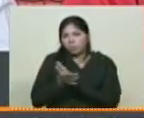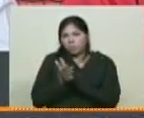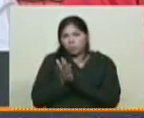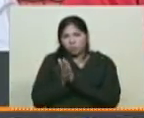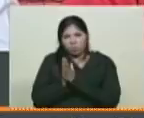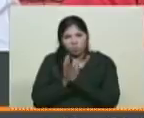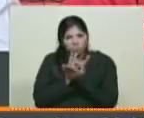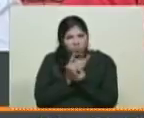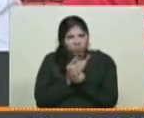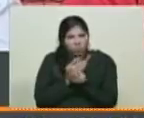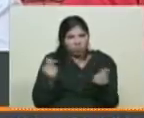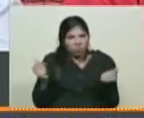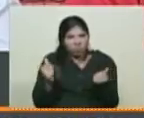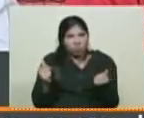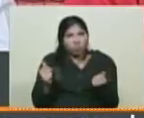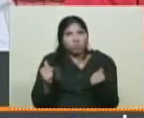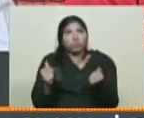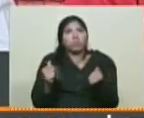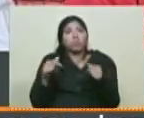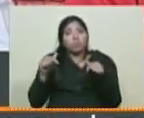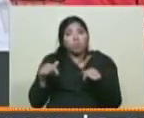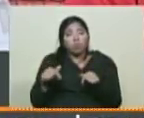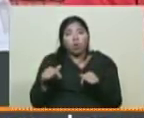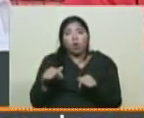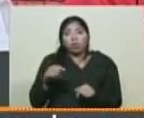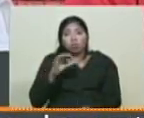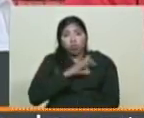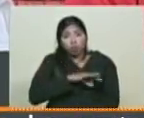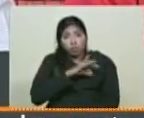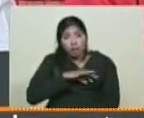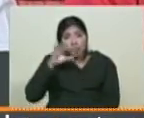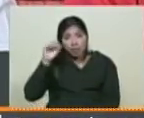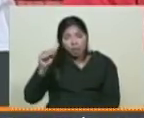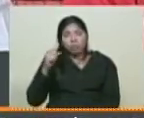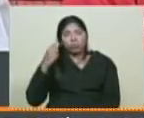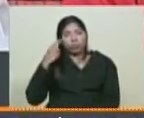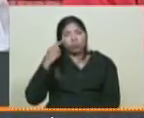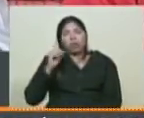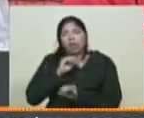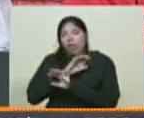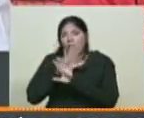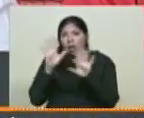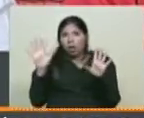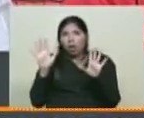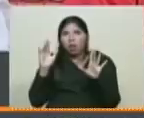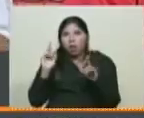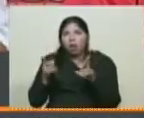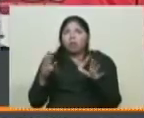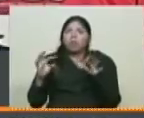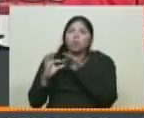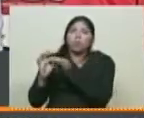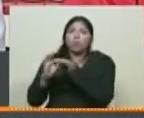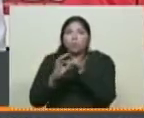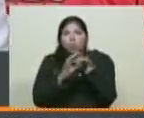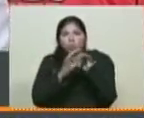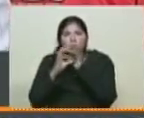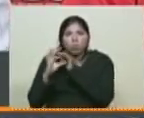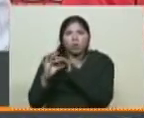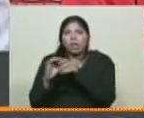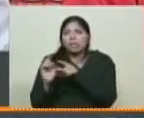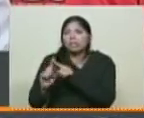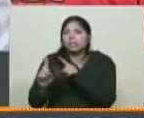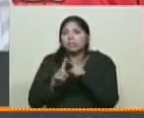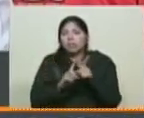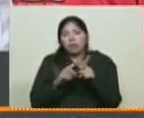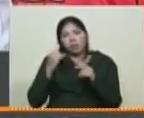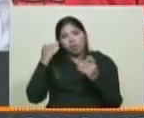latinoamericano y caribeño lo que hoy representa Venezuela. Nosotros estamos claros que tenemos una gran unidad sobre la diversidad que